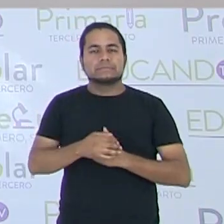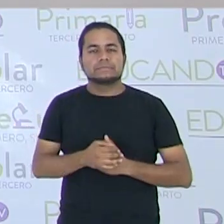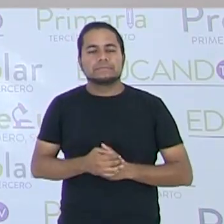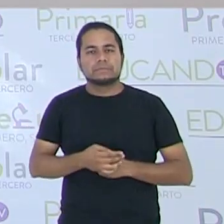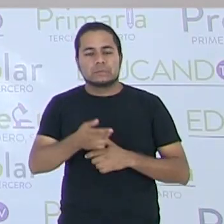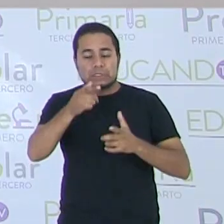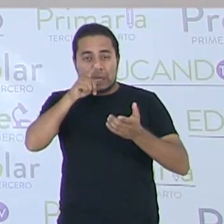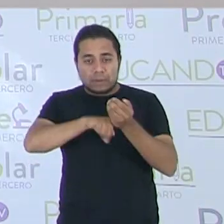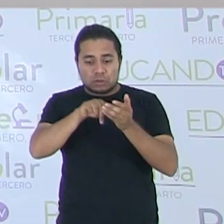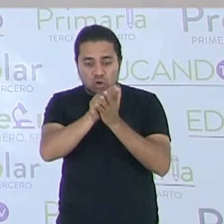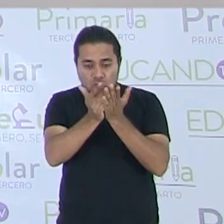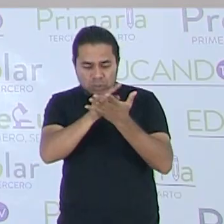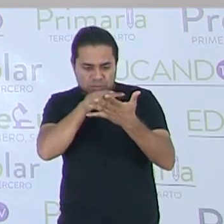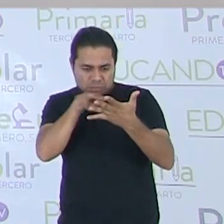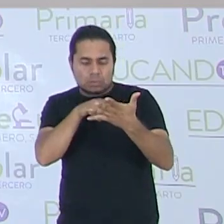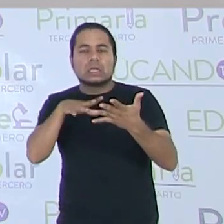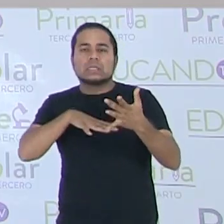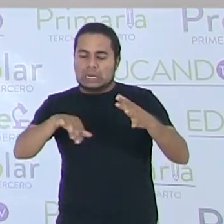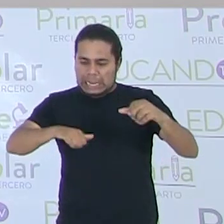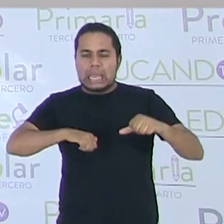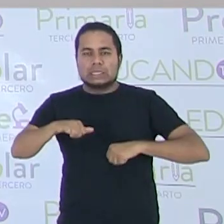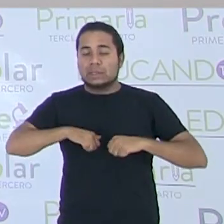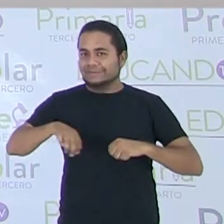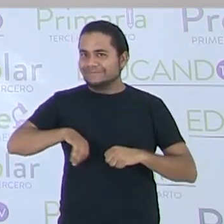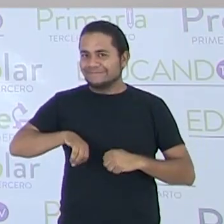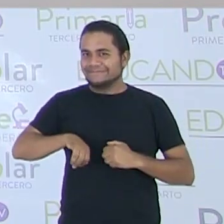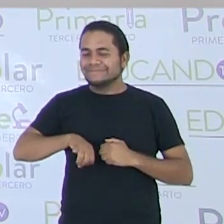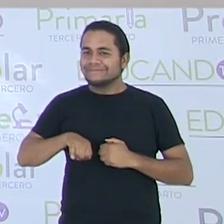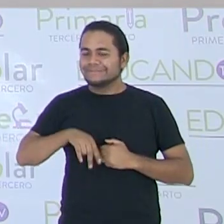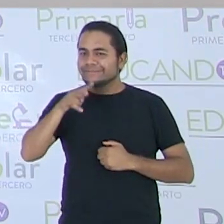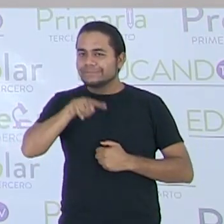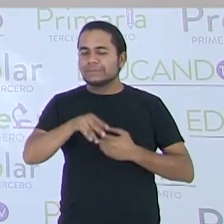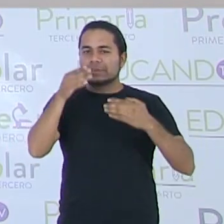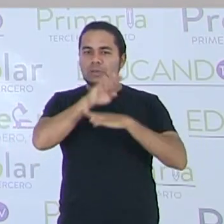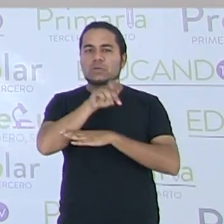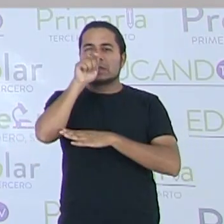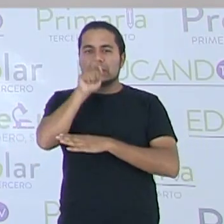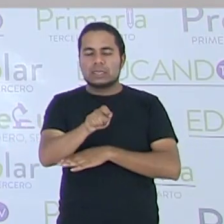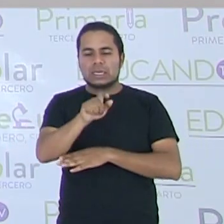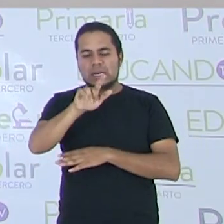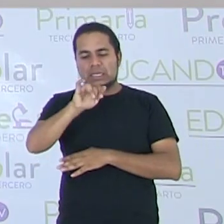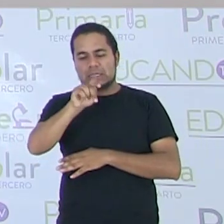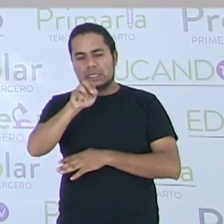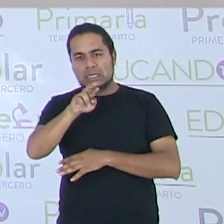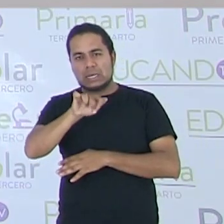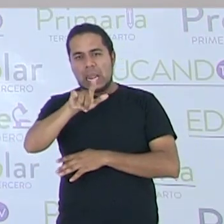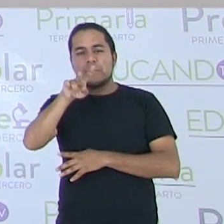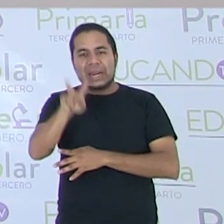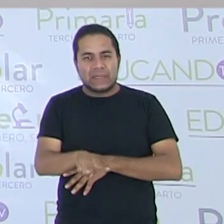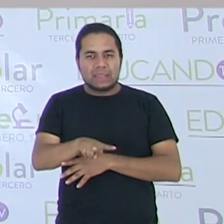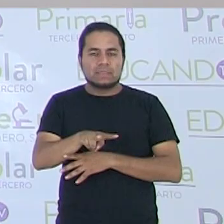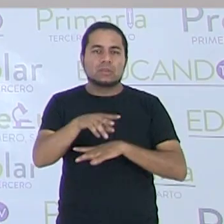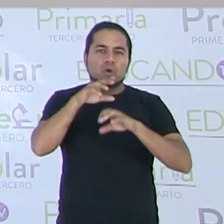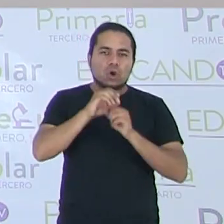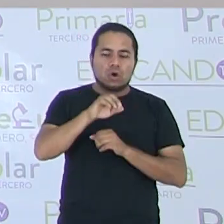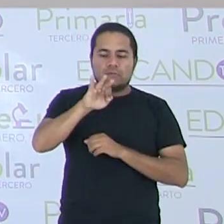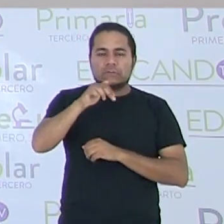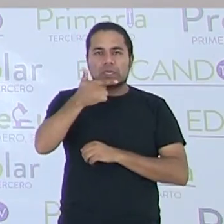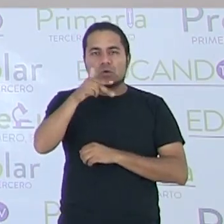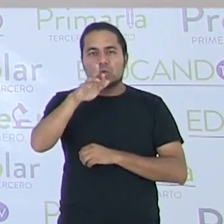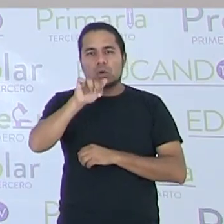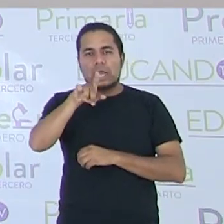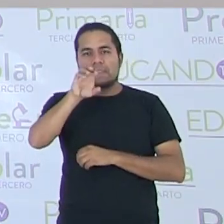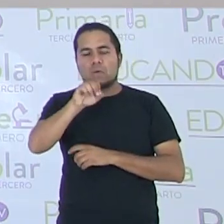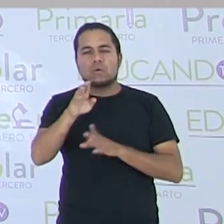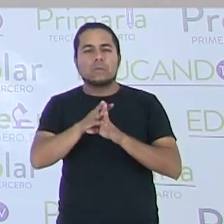En su libro de texto viene un ejercicio muy interesante acerca del sentido literario o literal y el